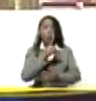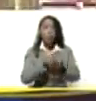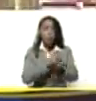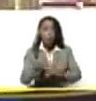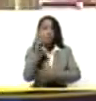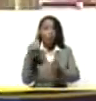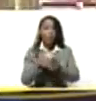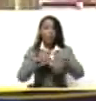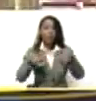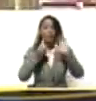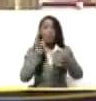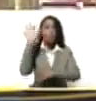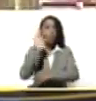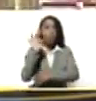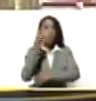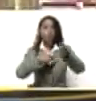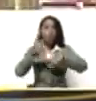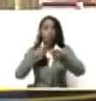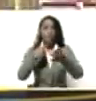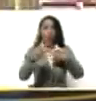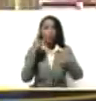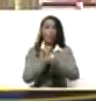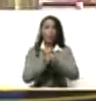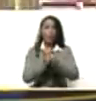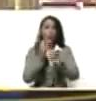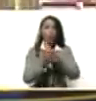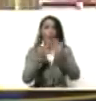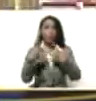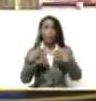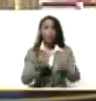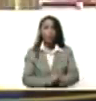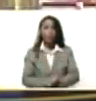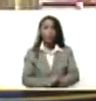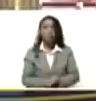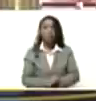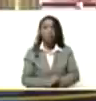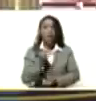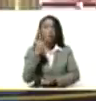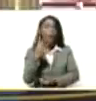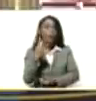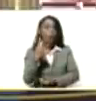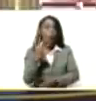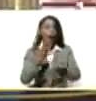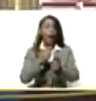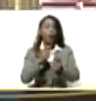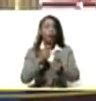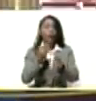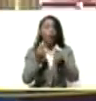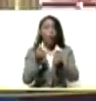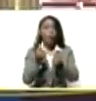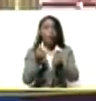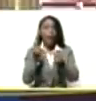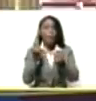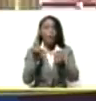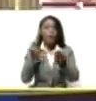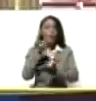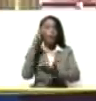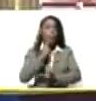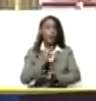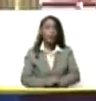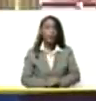rodríguez oído doctor alvarado doctora gabriela médicos y médicas de